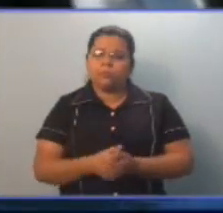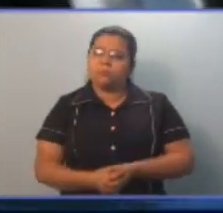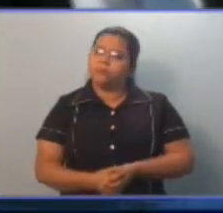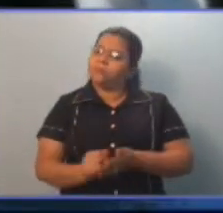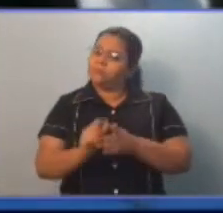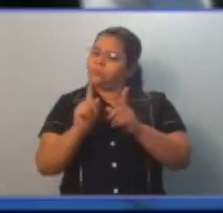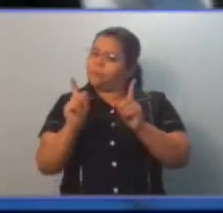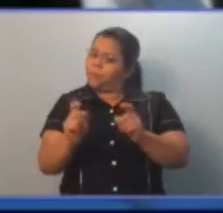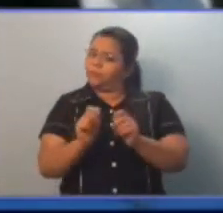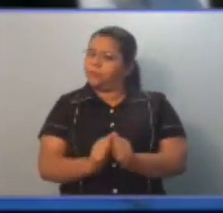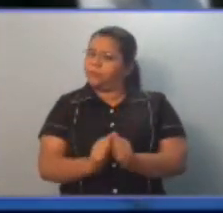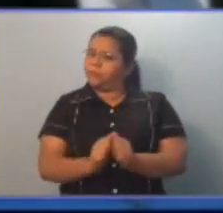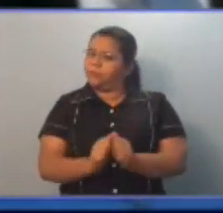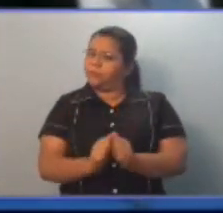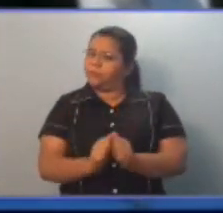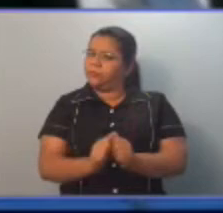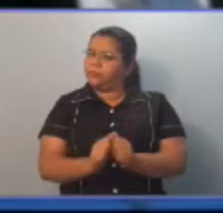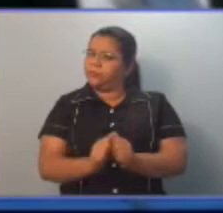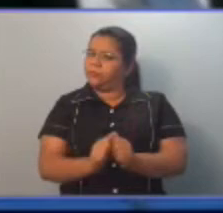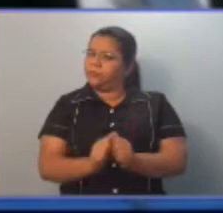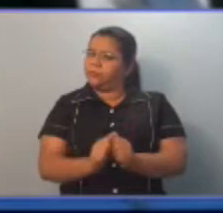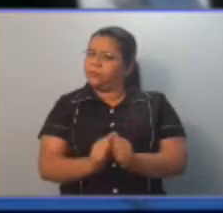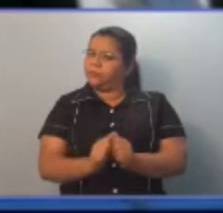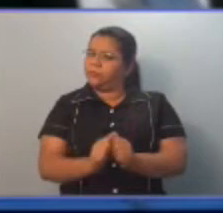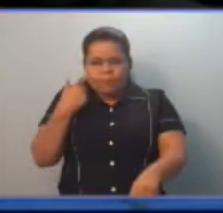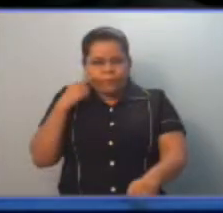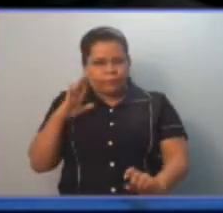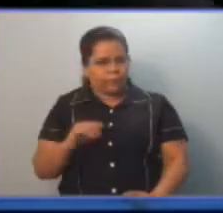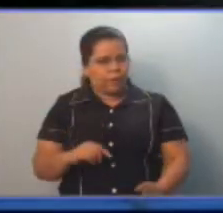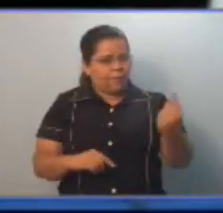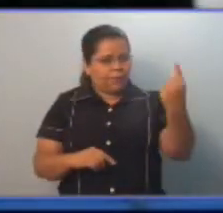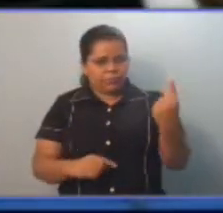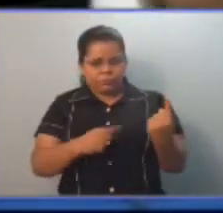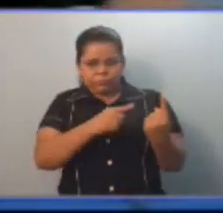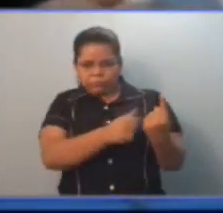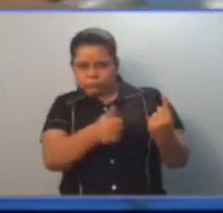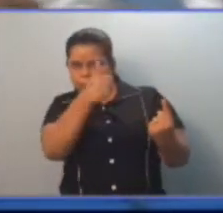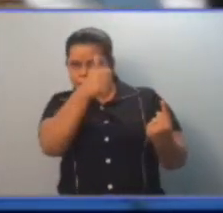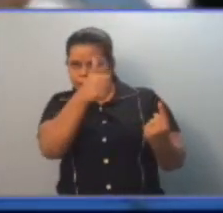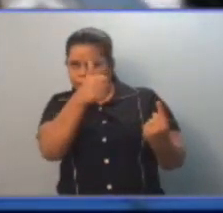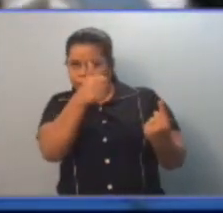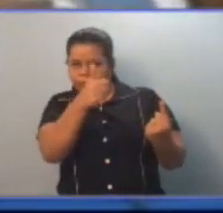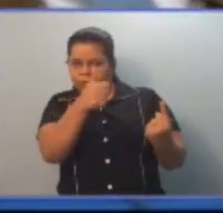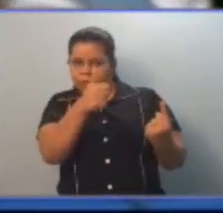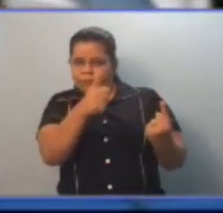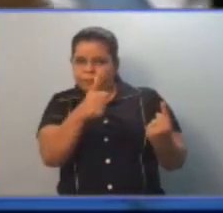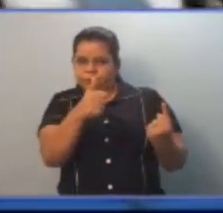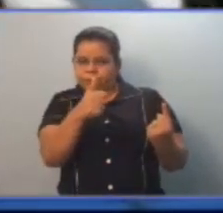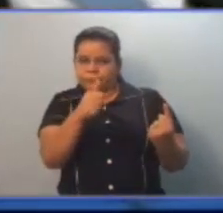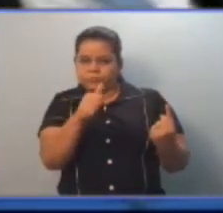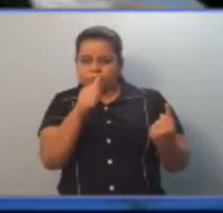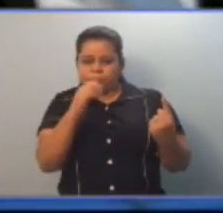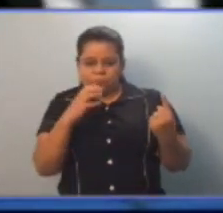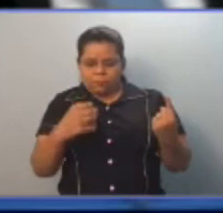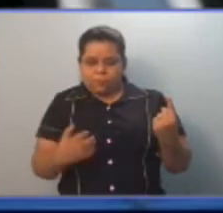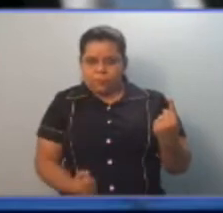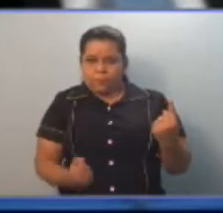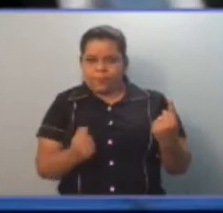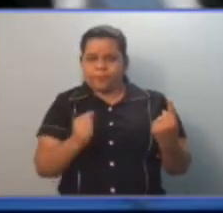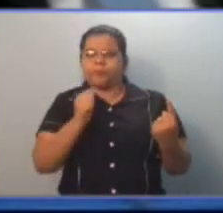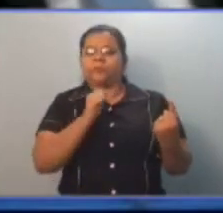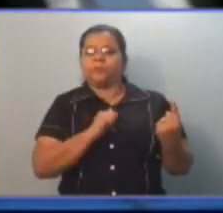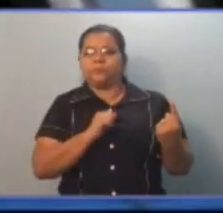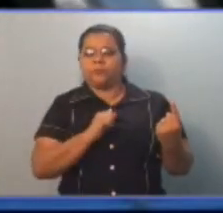¿Puede un funcionario de elección de segundo grado